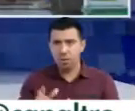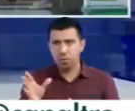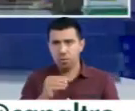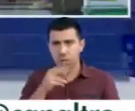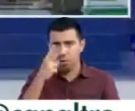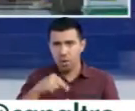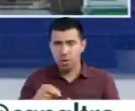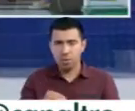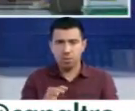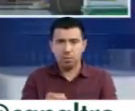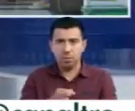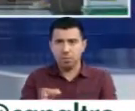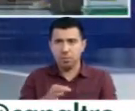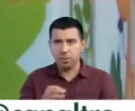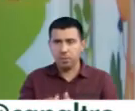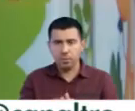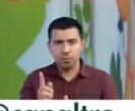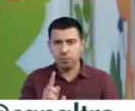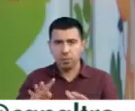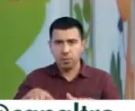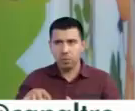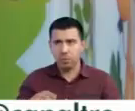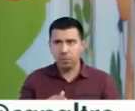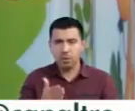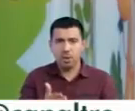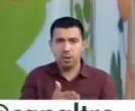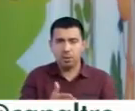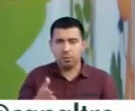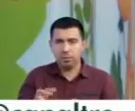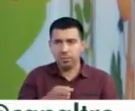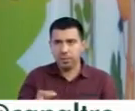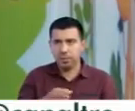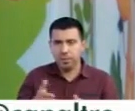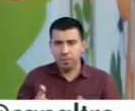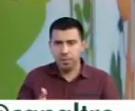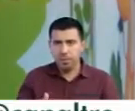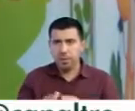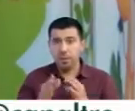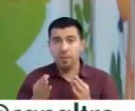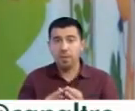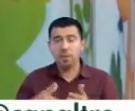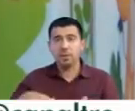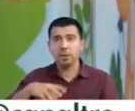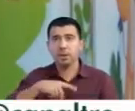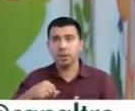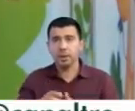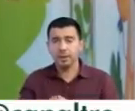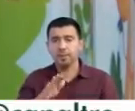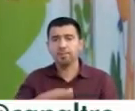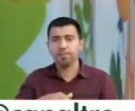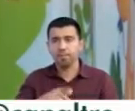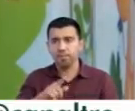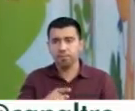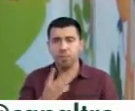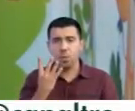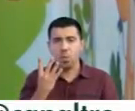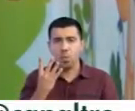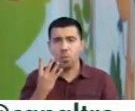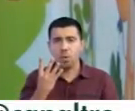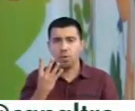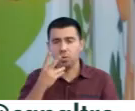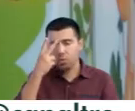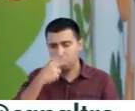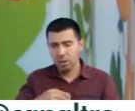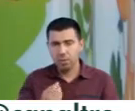Así es, Lizeth, la siguiente es la historia de una familia santandereana que además de recibir la noticia de que sus hijos serían cuatrillizos, también les